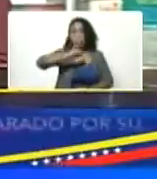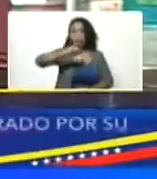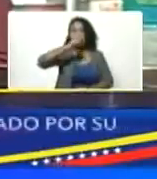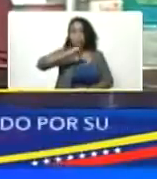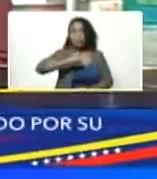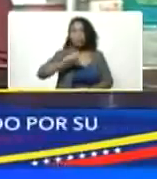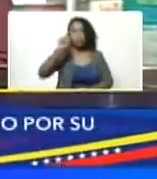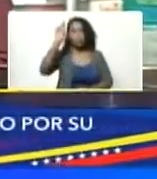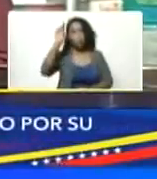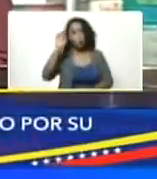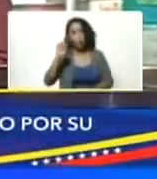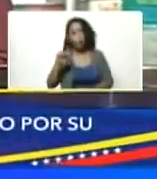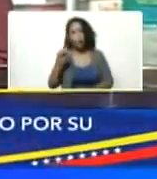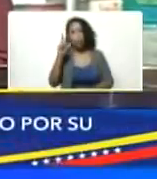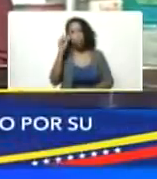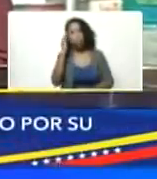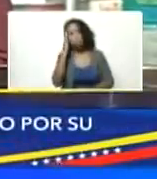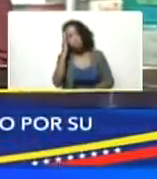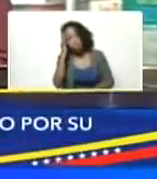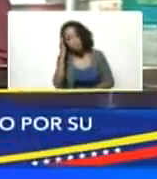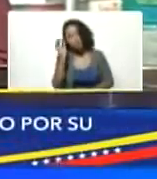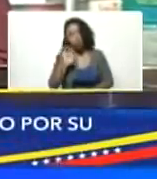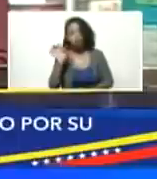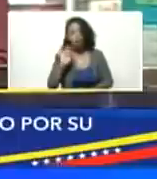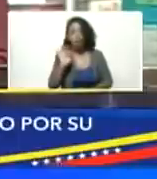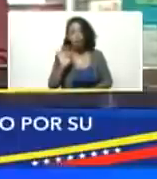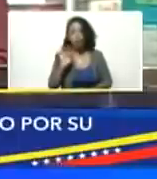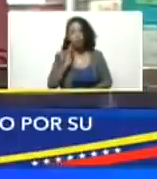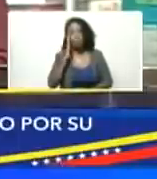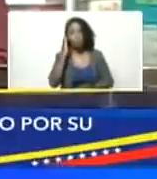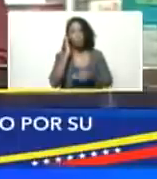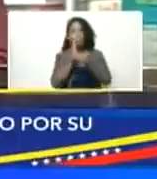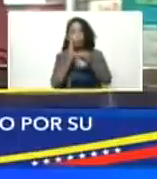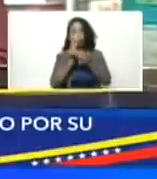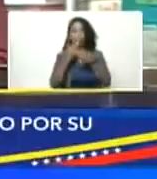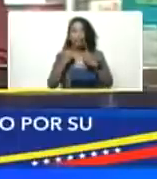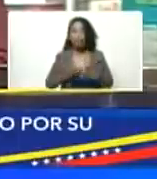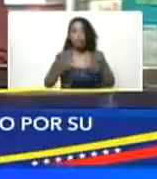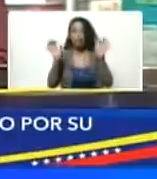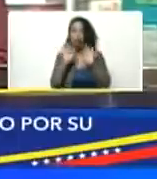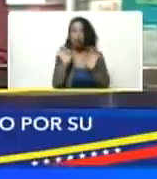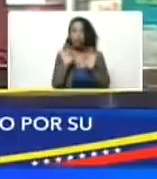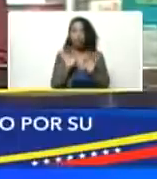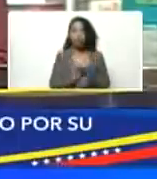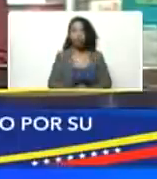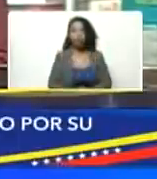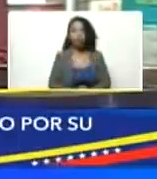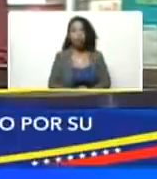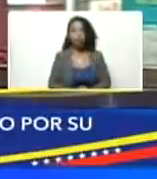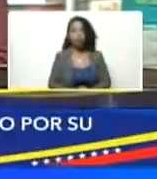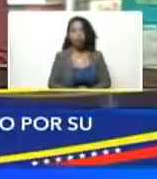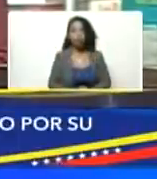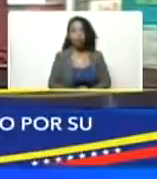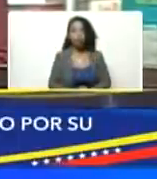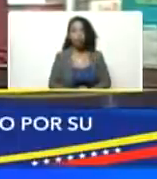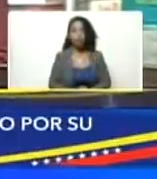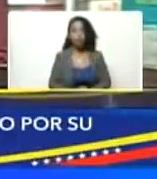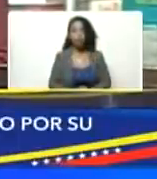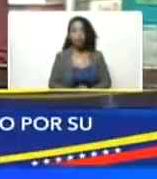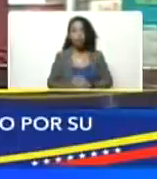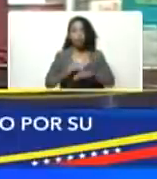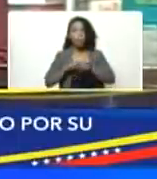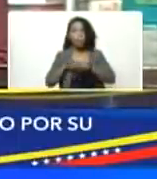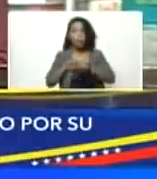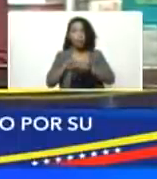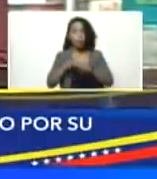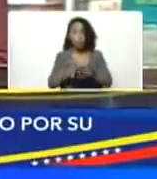del día a día, sin dormir, sin descansar. ministro